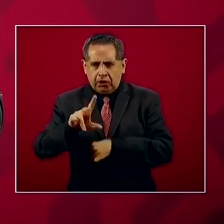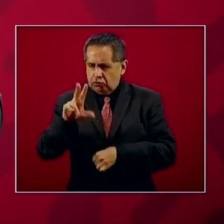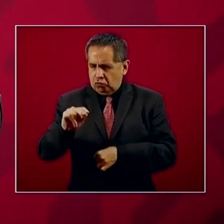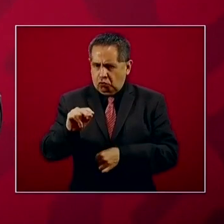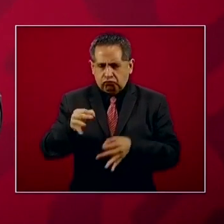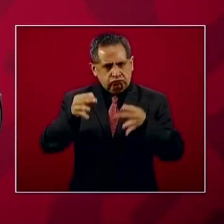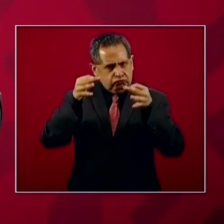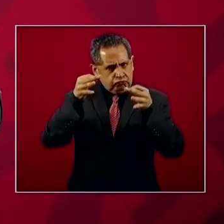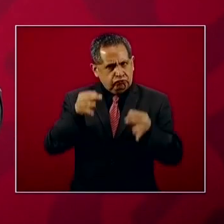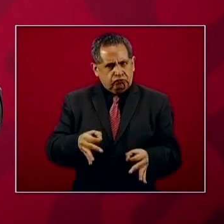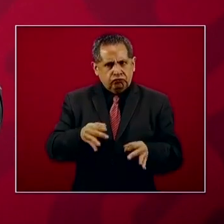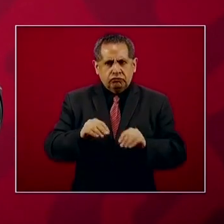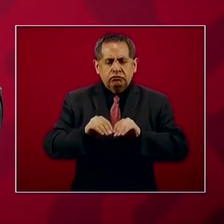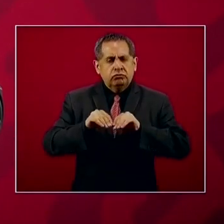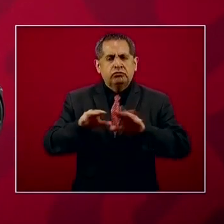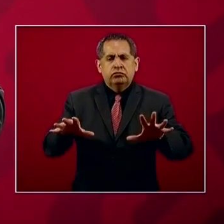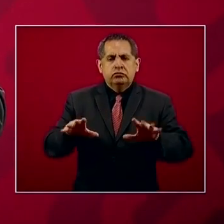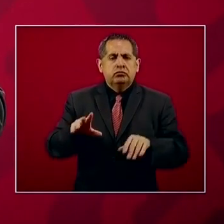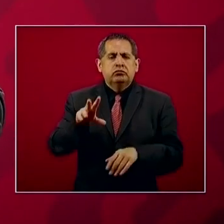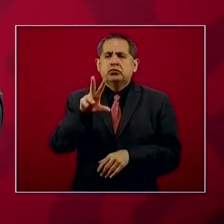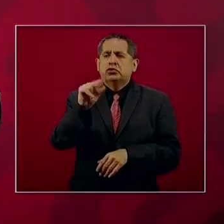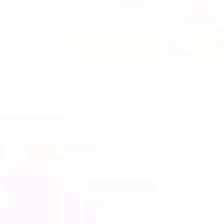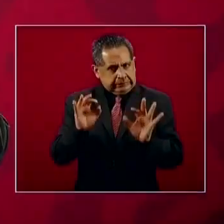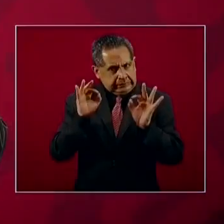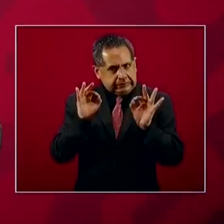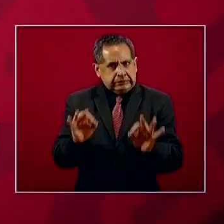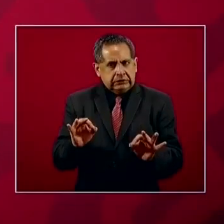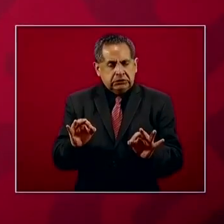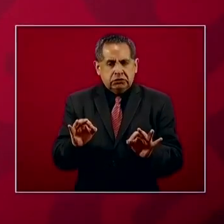no es un curso